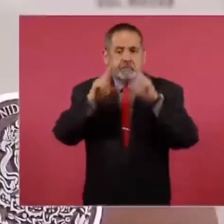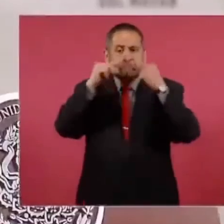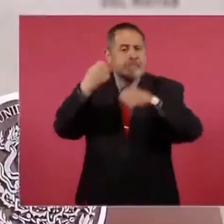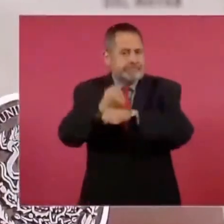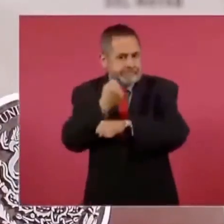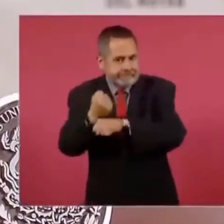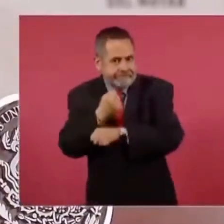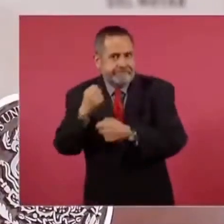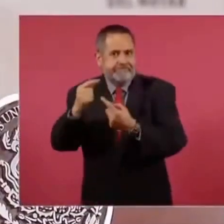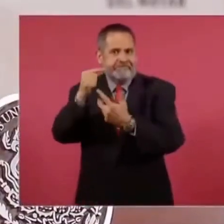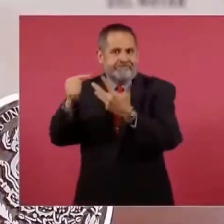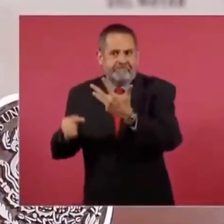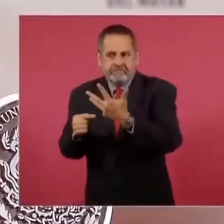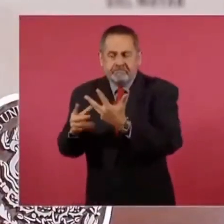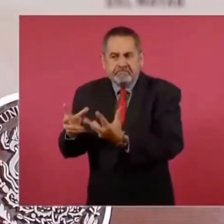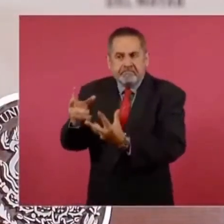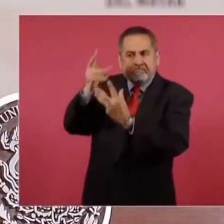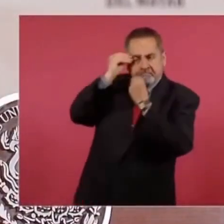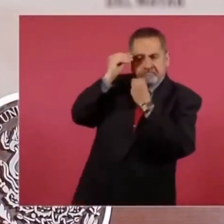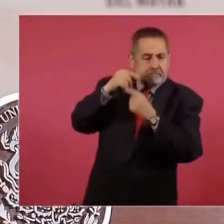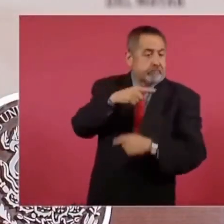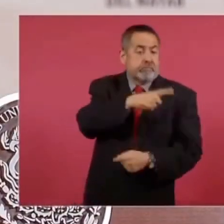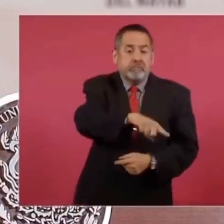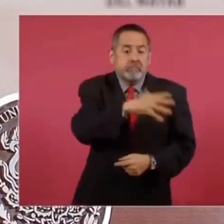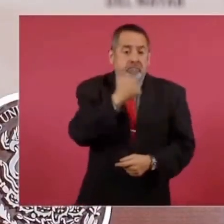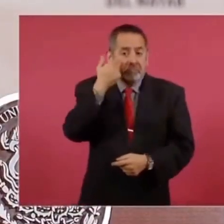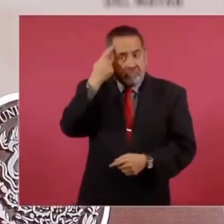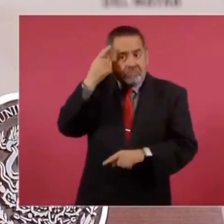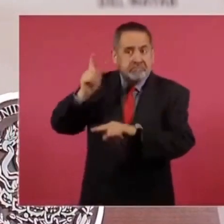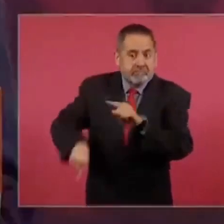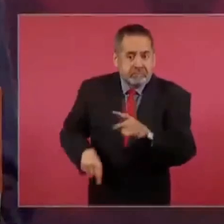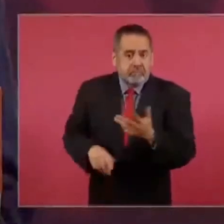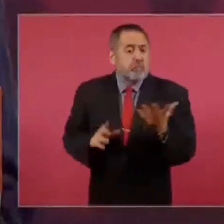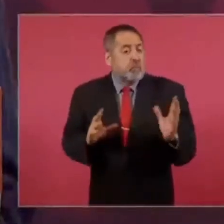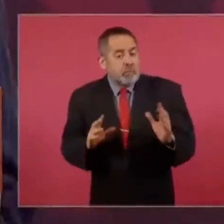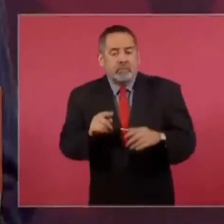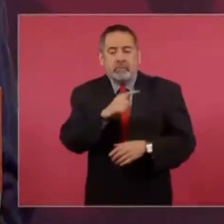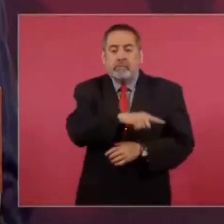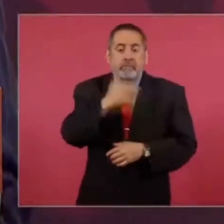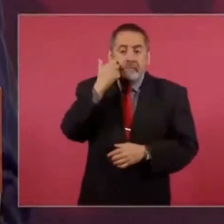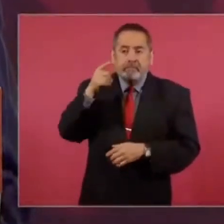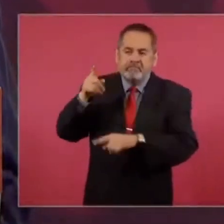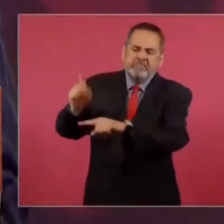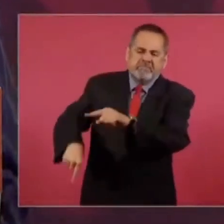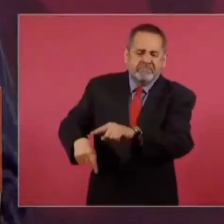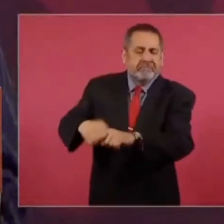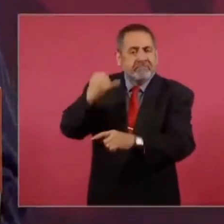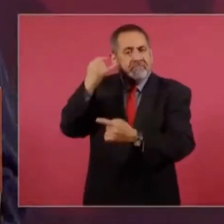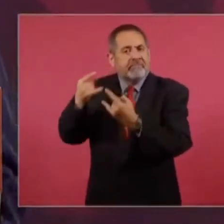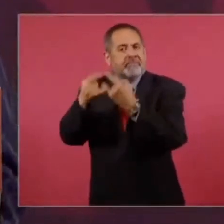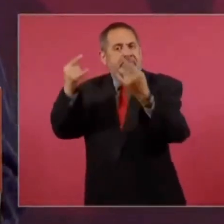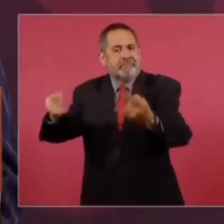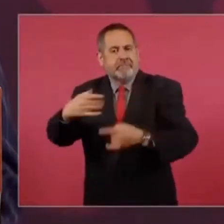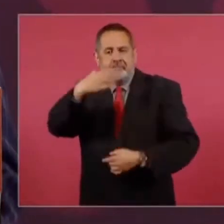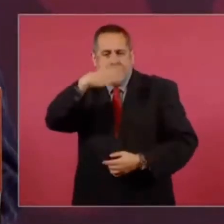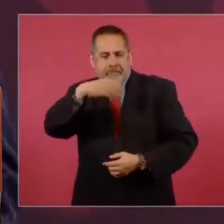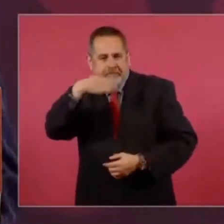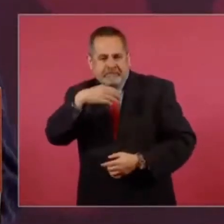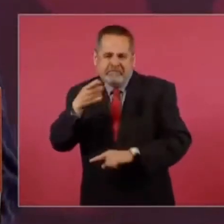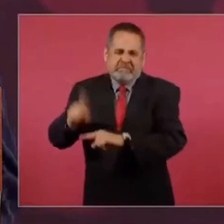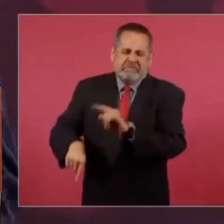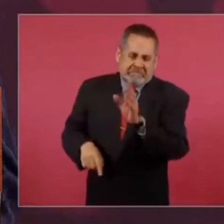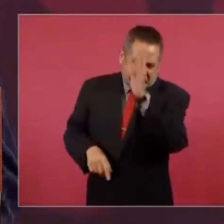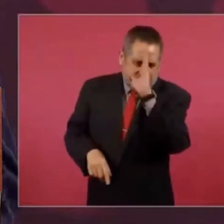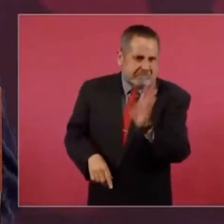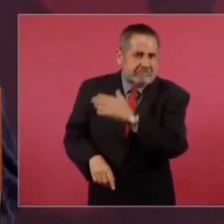la congruencia de Lázaro Cárdenas, impulsaron la